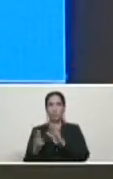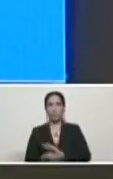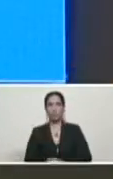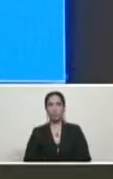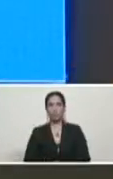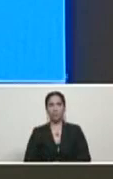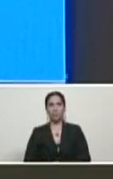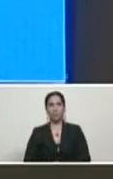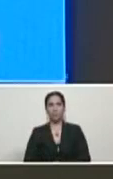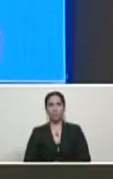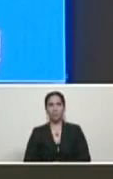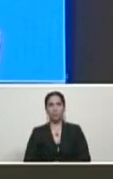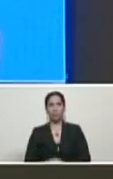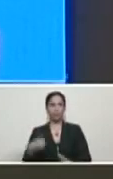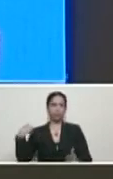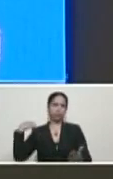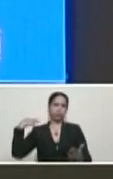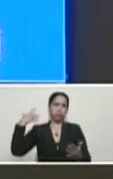Habían transcurrido